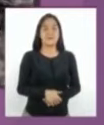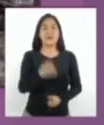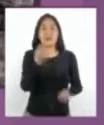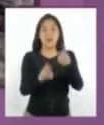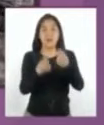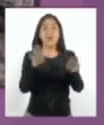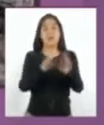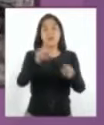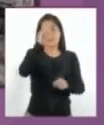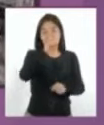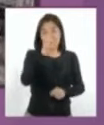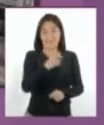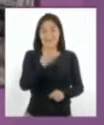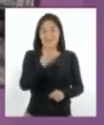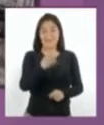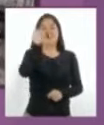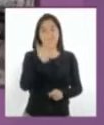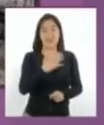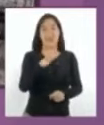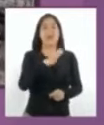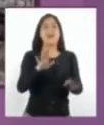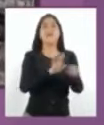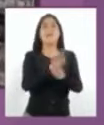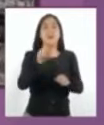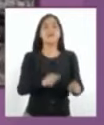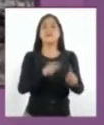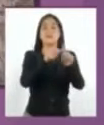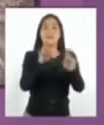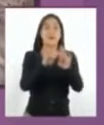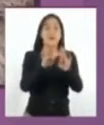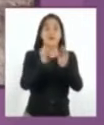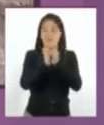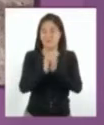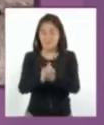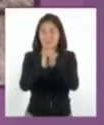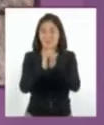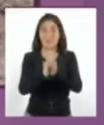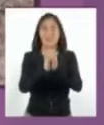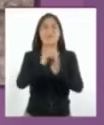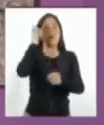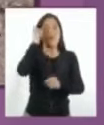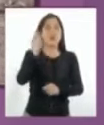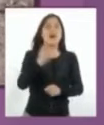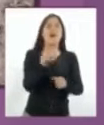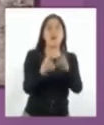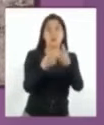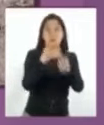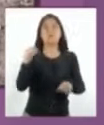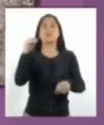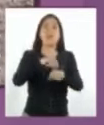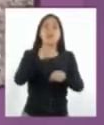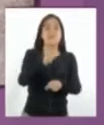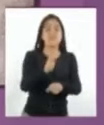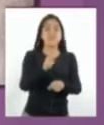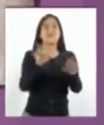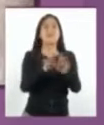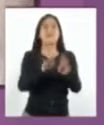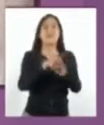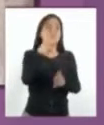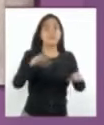Algunos sugieren que estas imágenes tenían una función ritual. Otros argumentan que únicamente representan las